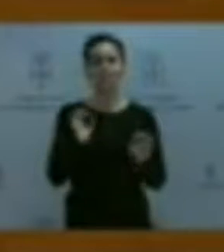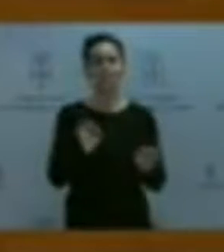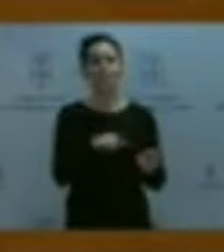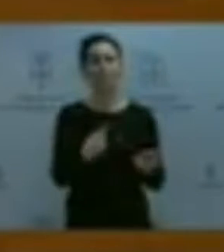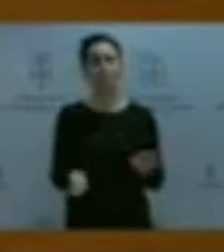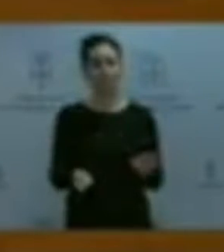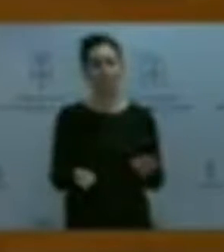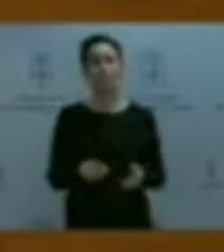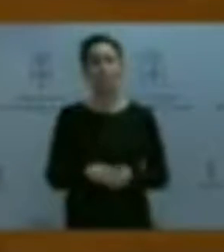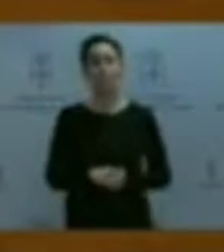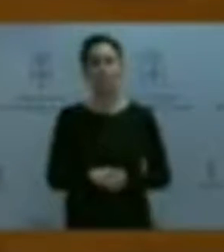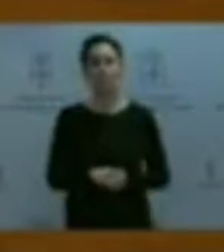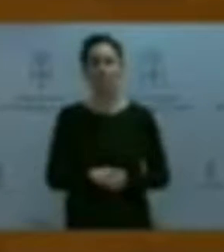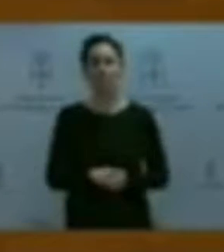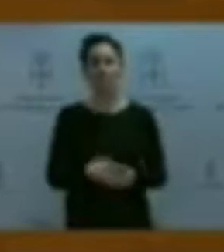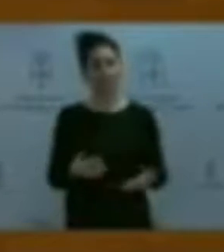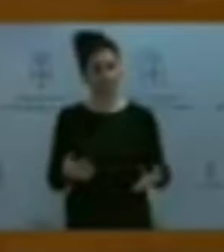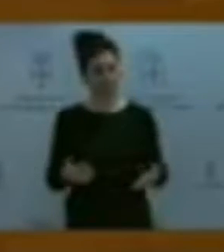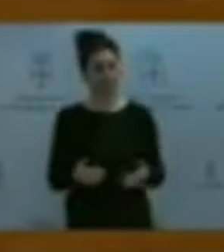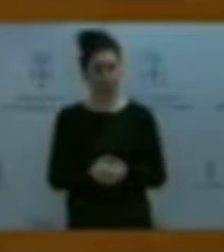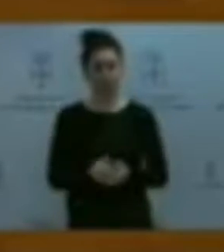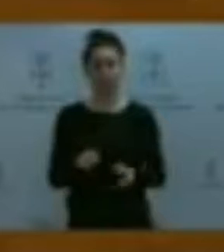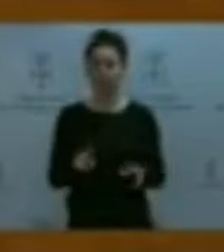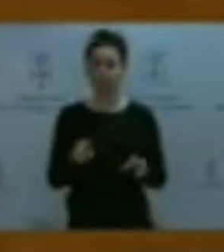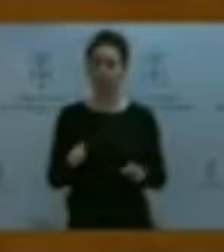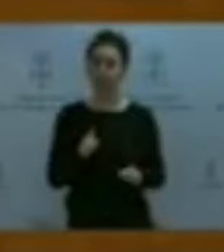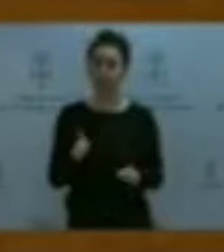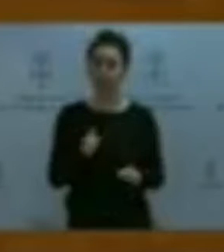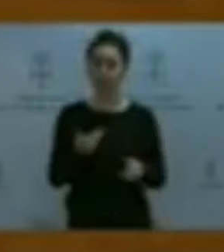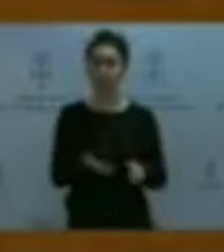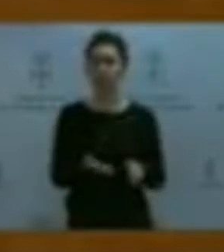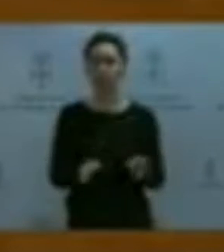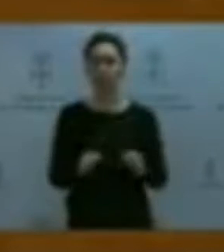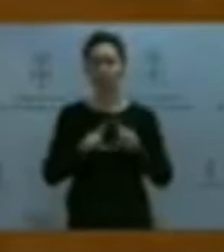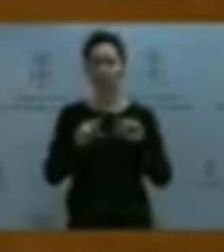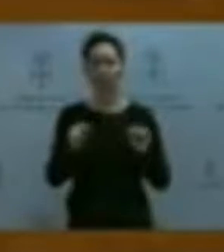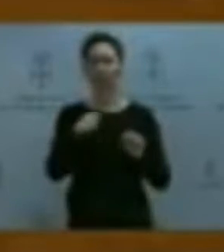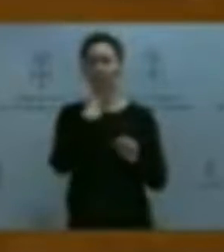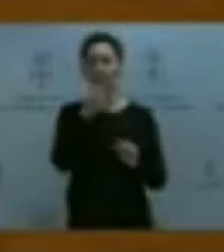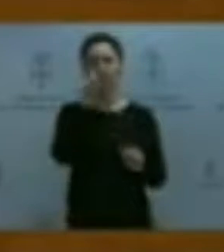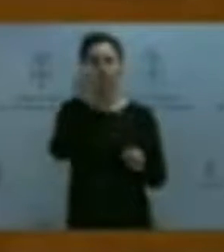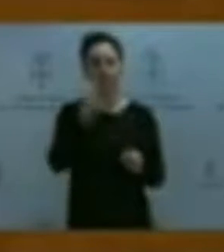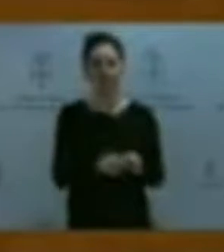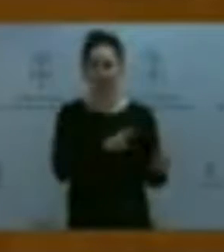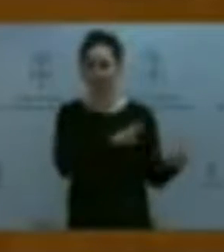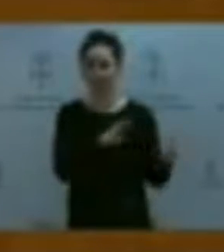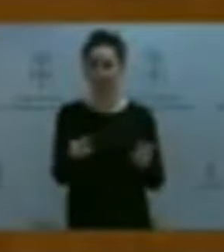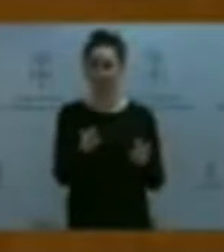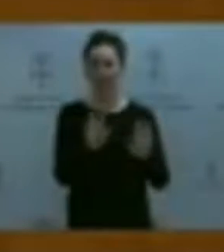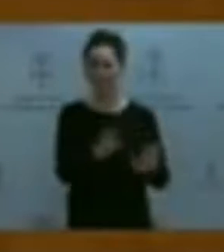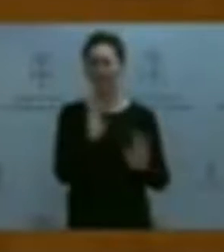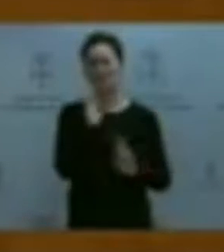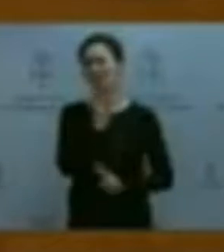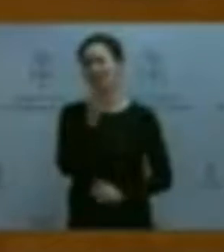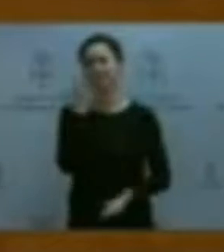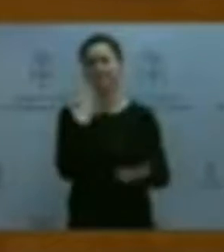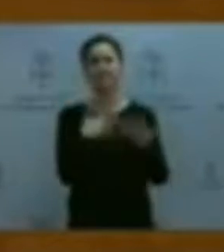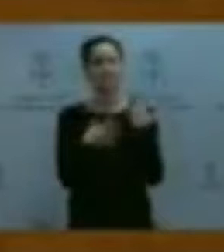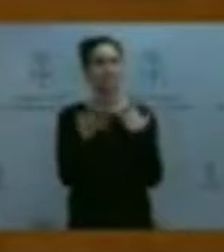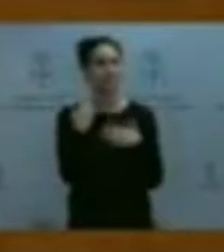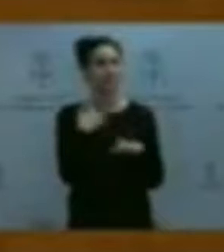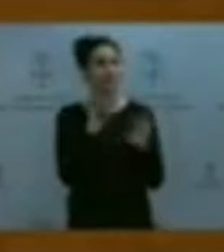oportunidad de decir a todos los asturianos la verdad sobre el asunto, aunque viendo las excusas, mismamente las que usted dio la última